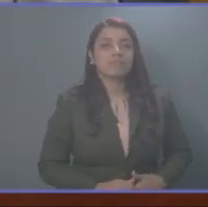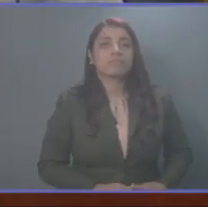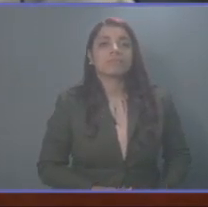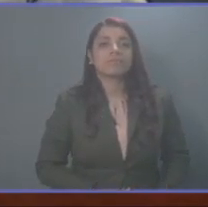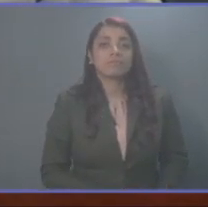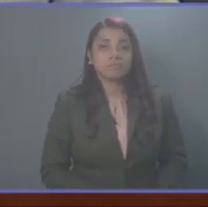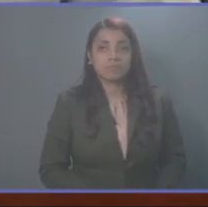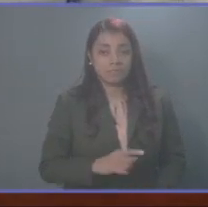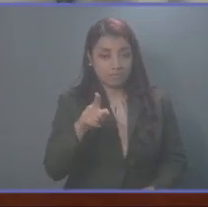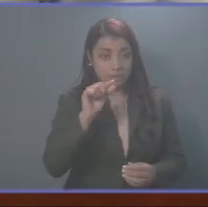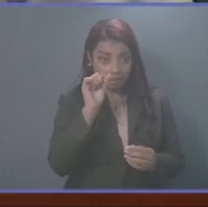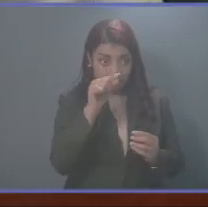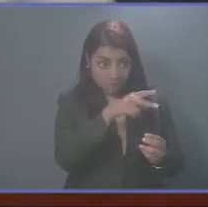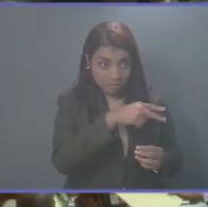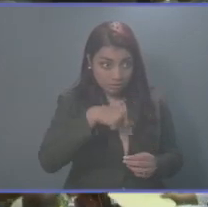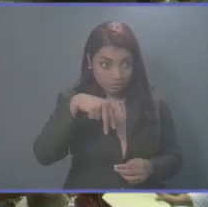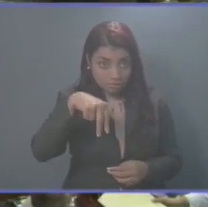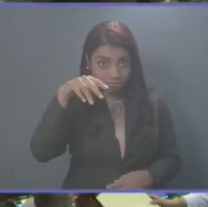a usar el podio.